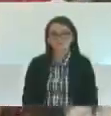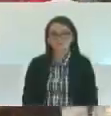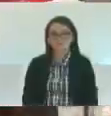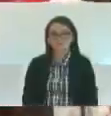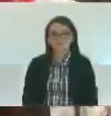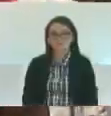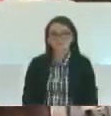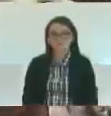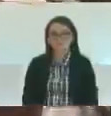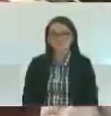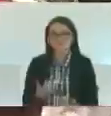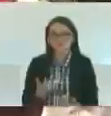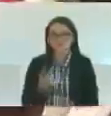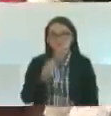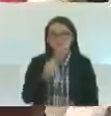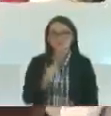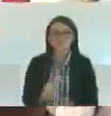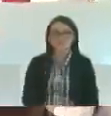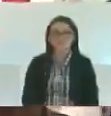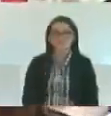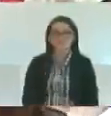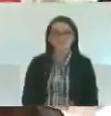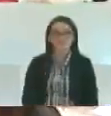es que yo les digo,